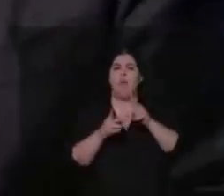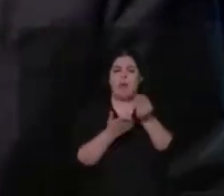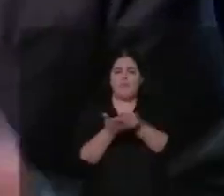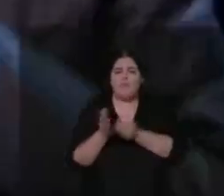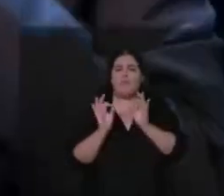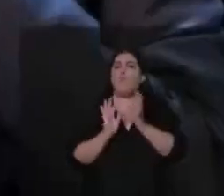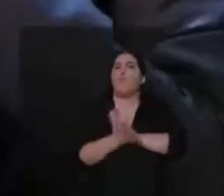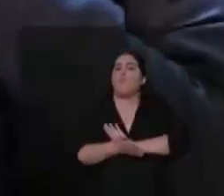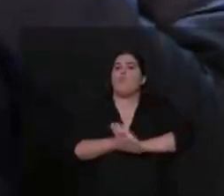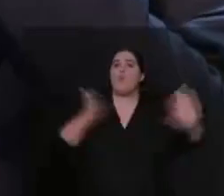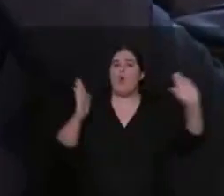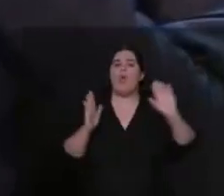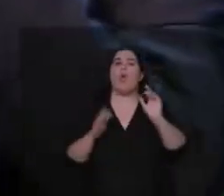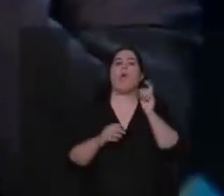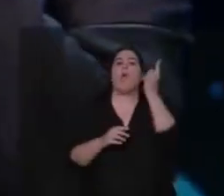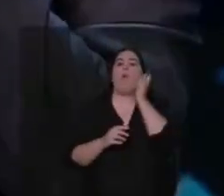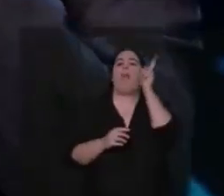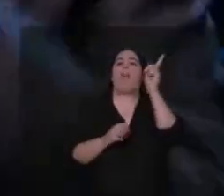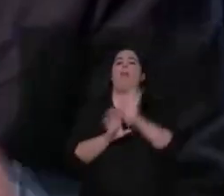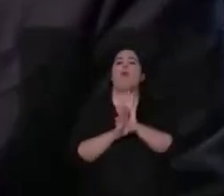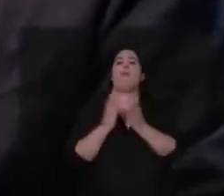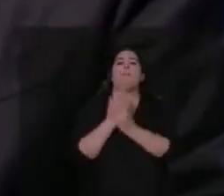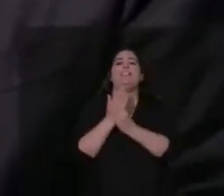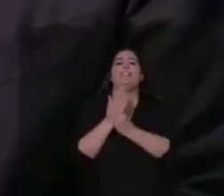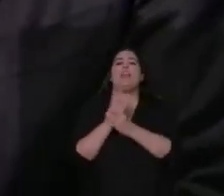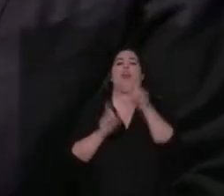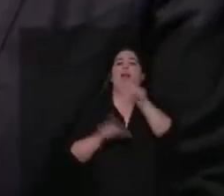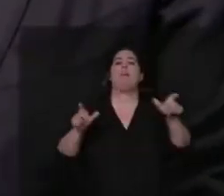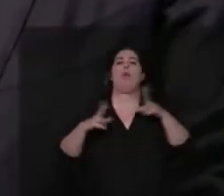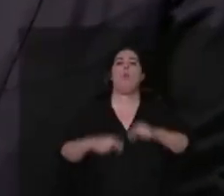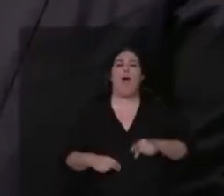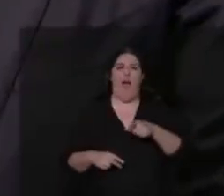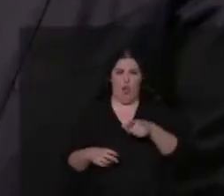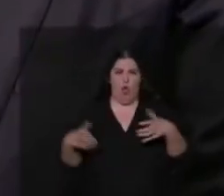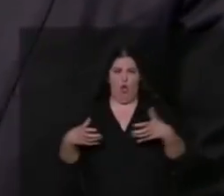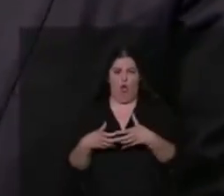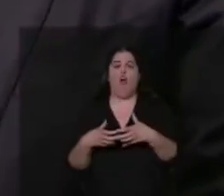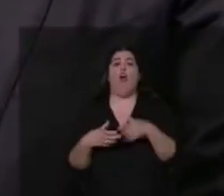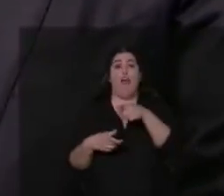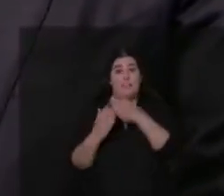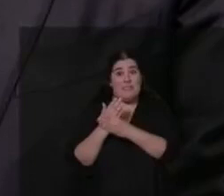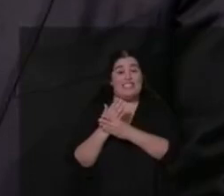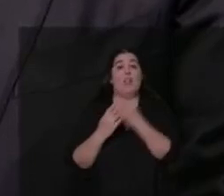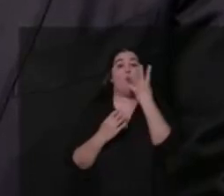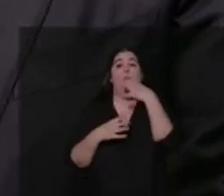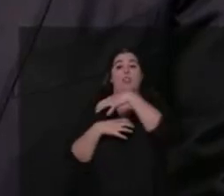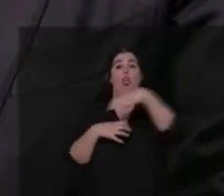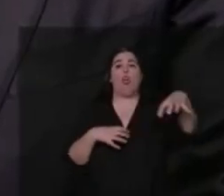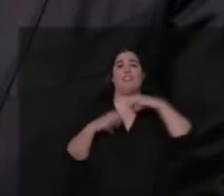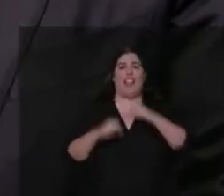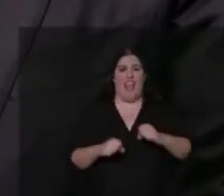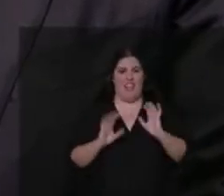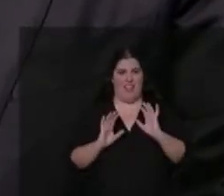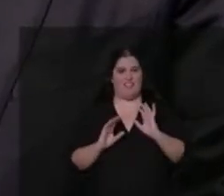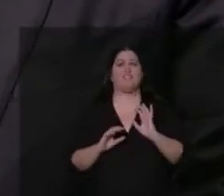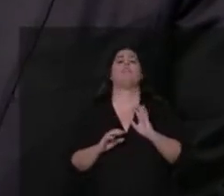absolutamente revolucionario, que es la idea del Ministerio del Capital Humano. Dicho ministerio contará con cuatro secretarías: